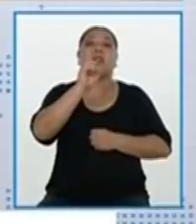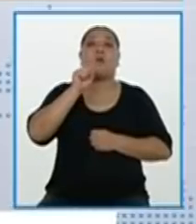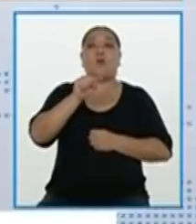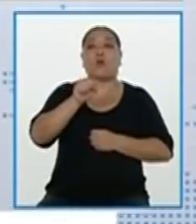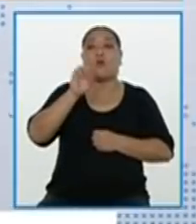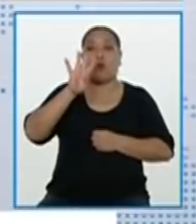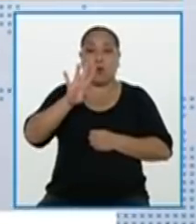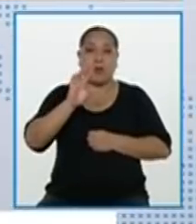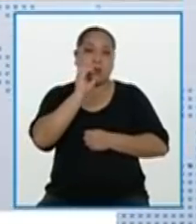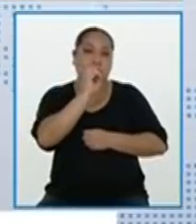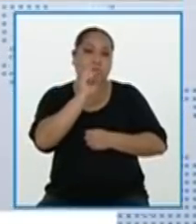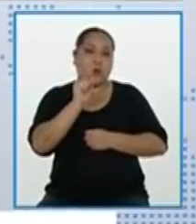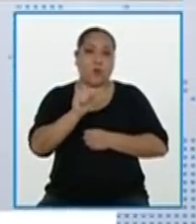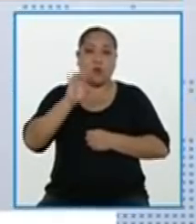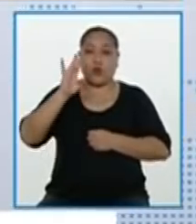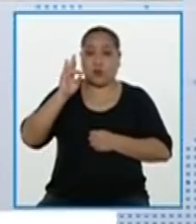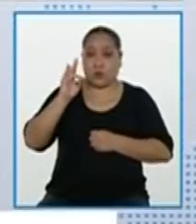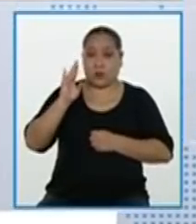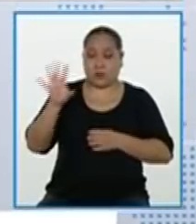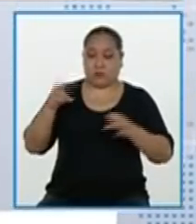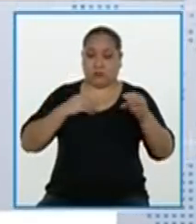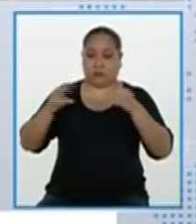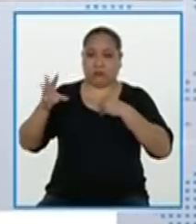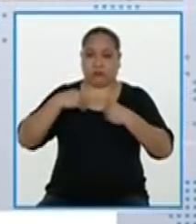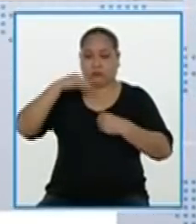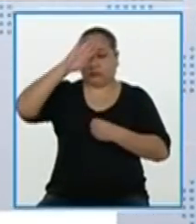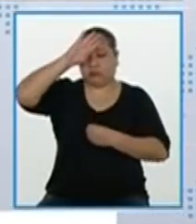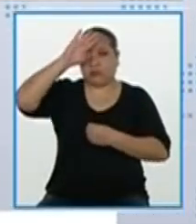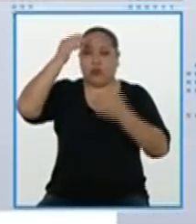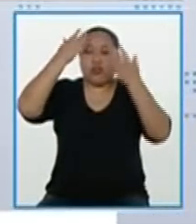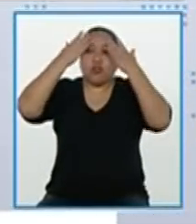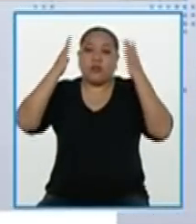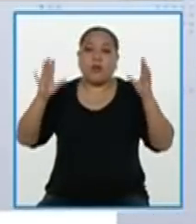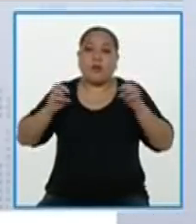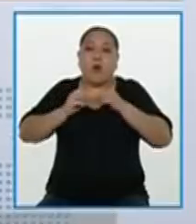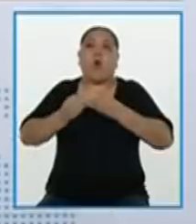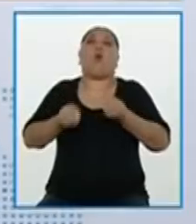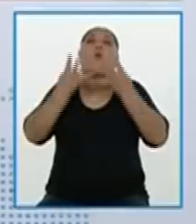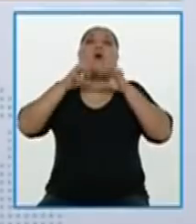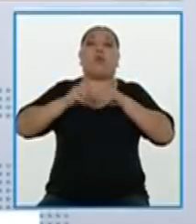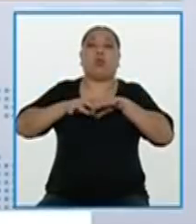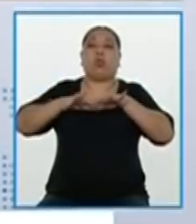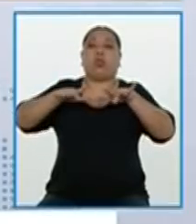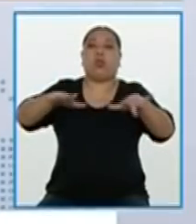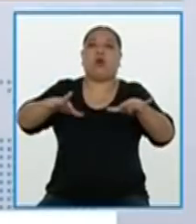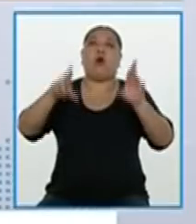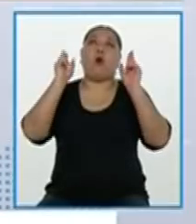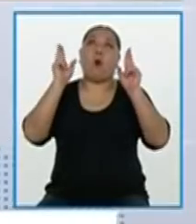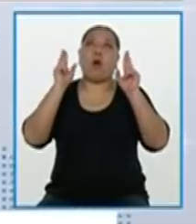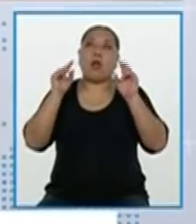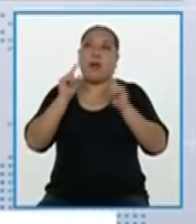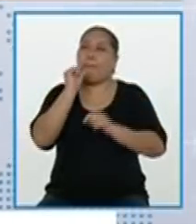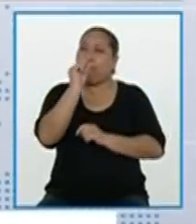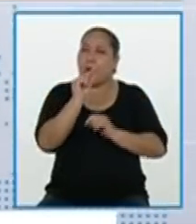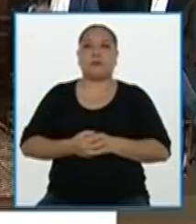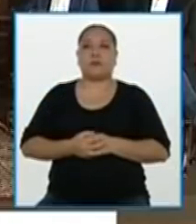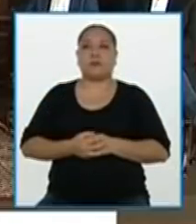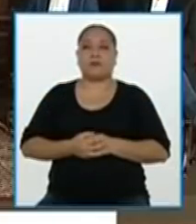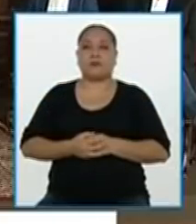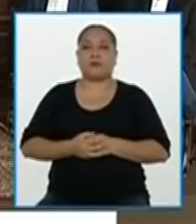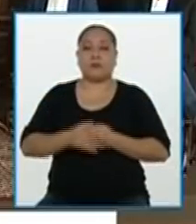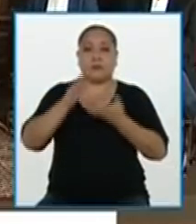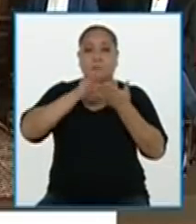en parte golpeado, obviamente, por la pandemia y la reducción de ingresos y el incremento en gastos, ¿no? Y en parte creo que también hay que decirlo por lo que